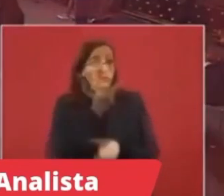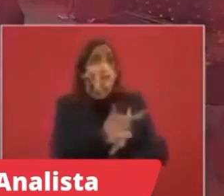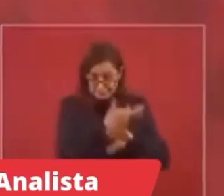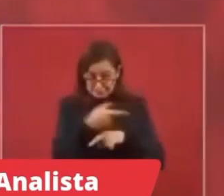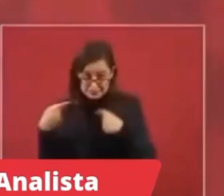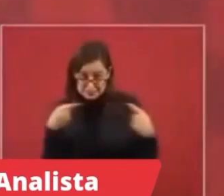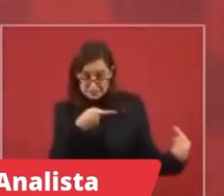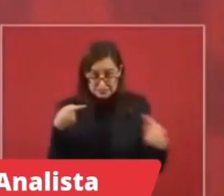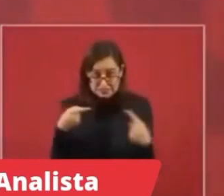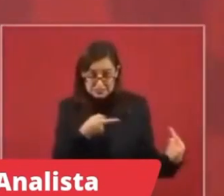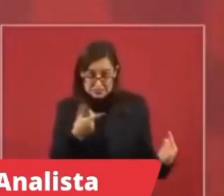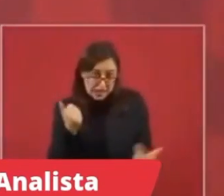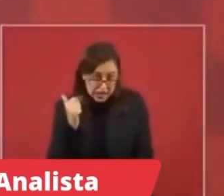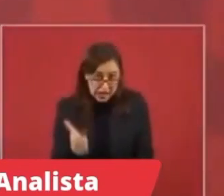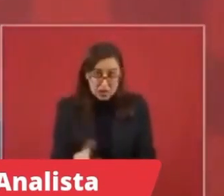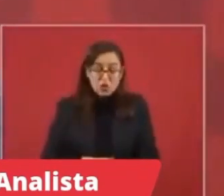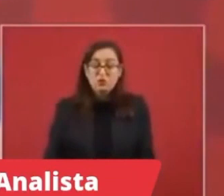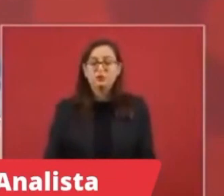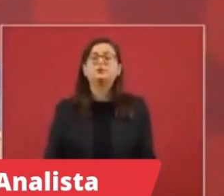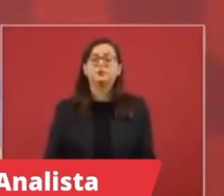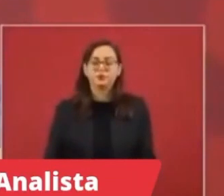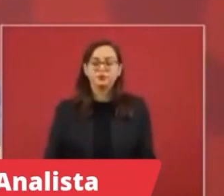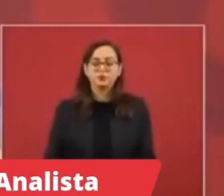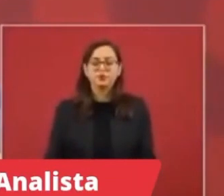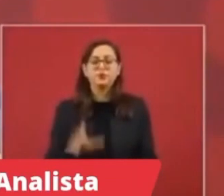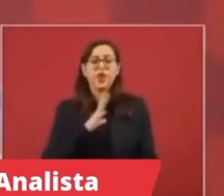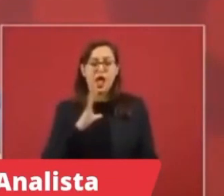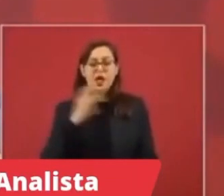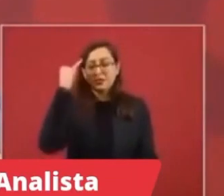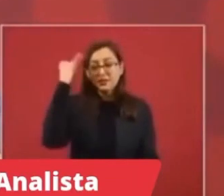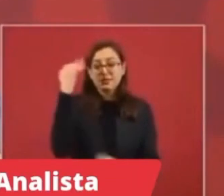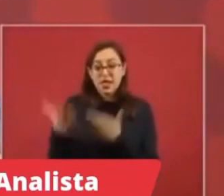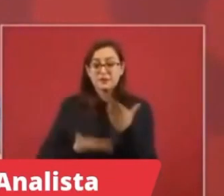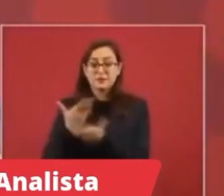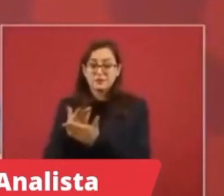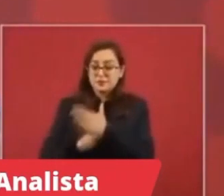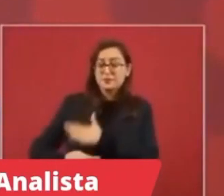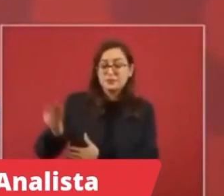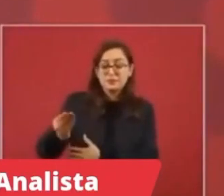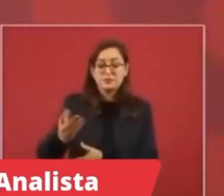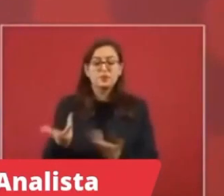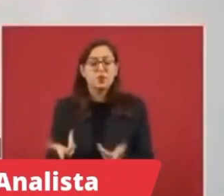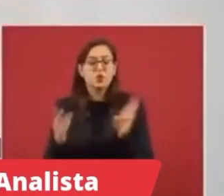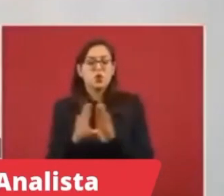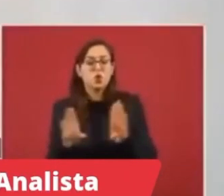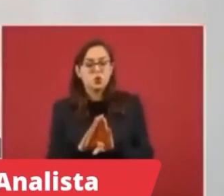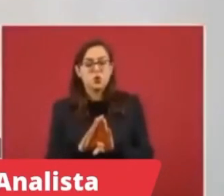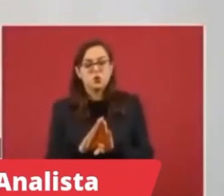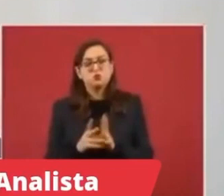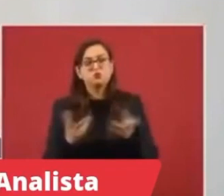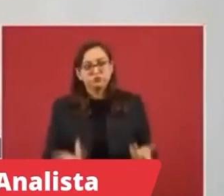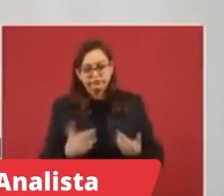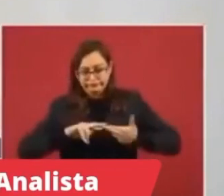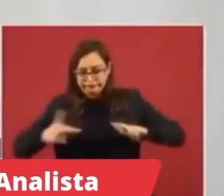planeta como podría ser Marte o la Luna, y llegó aquí con la posibilidad suya de